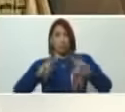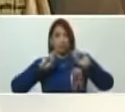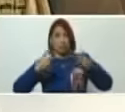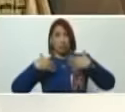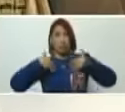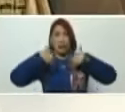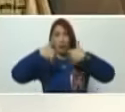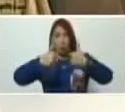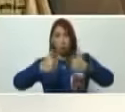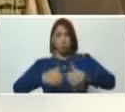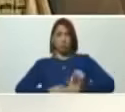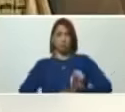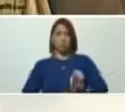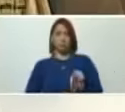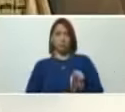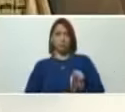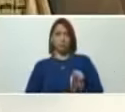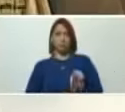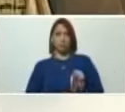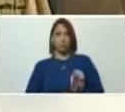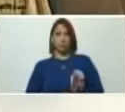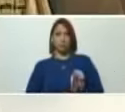salud,